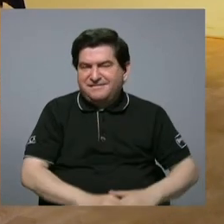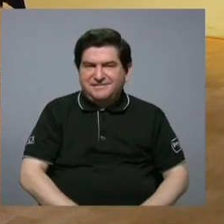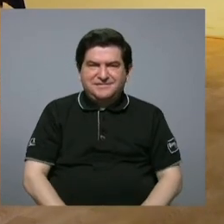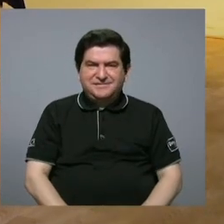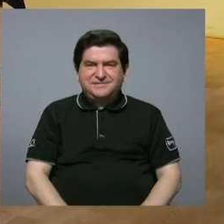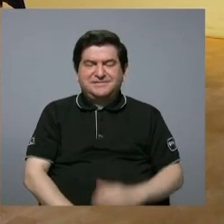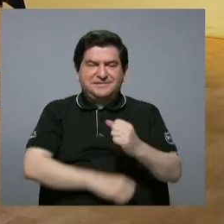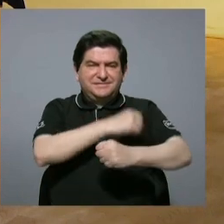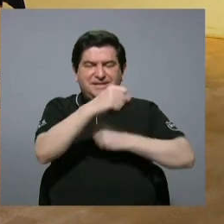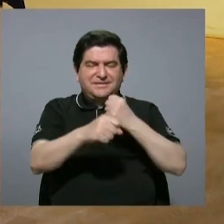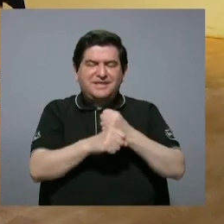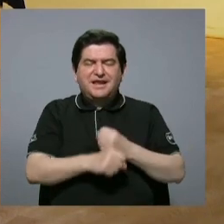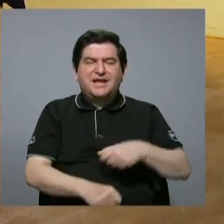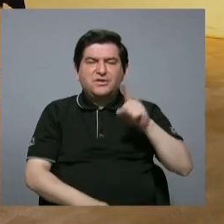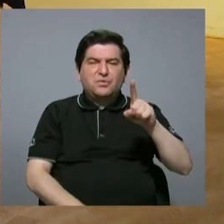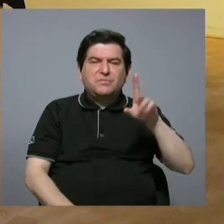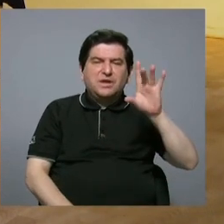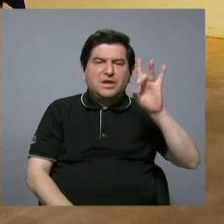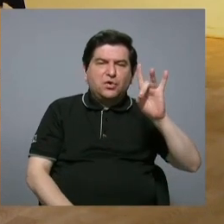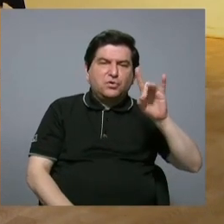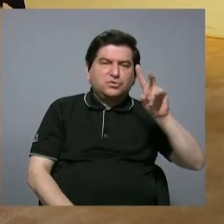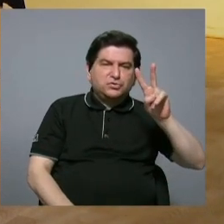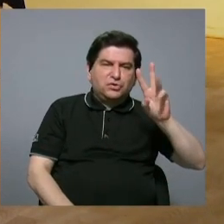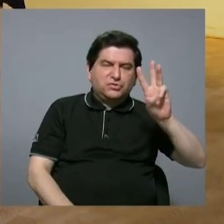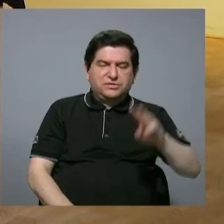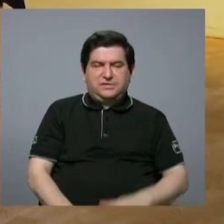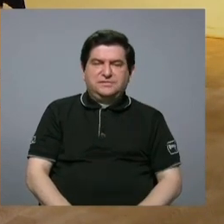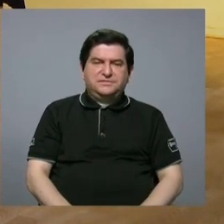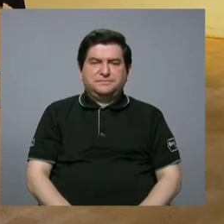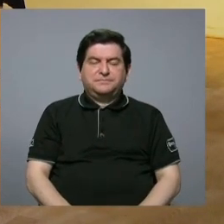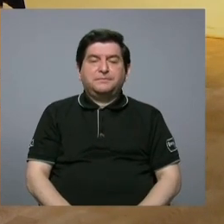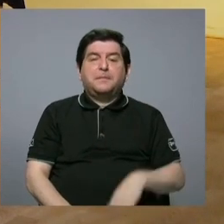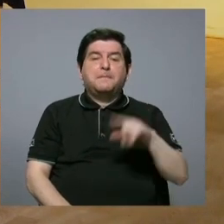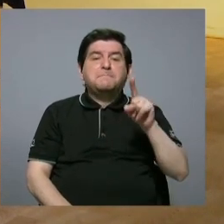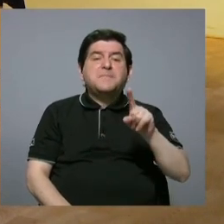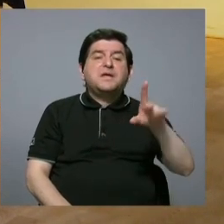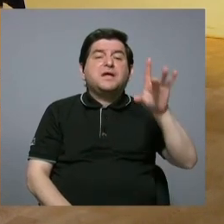del año 26. Ahora, ¿qué pasa? Que en